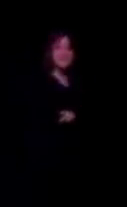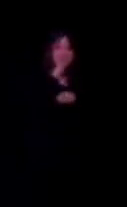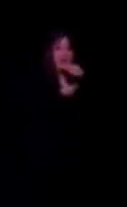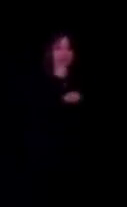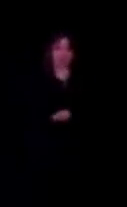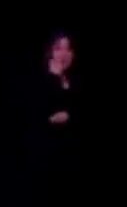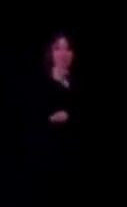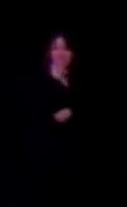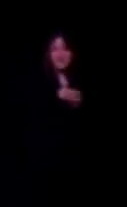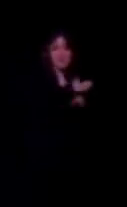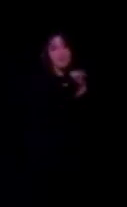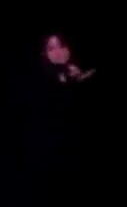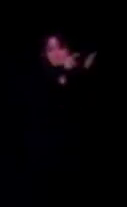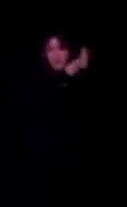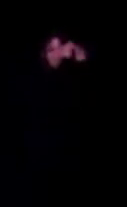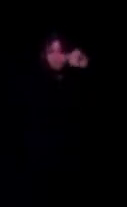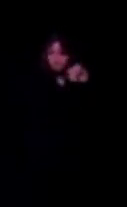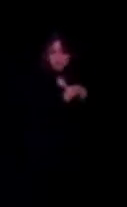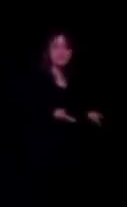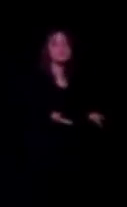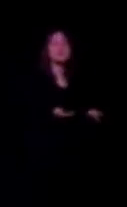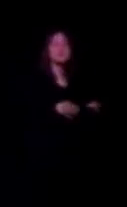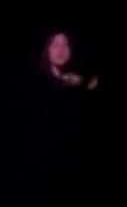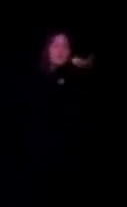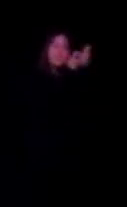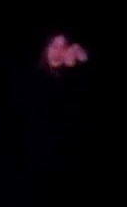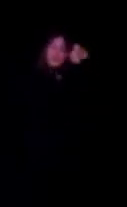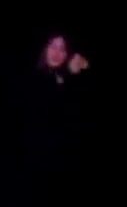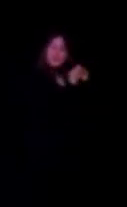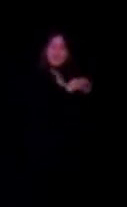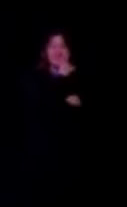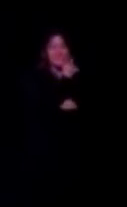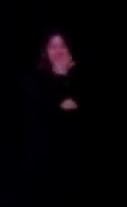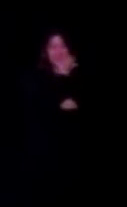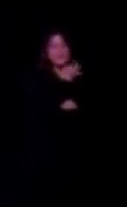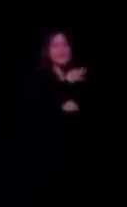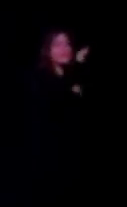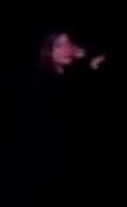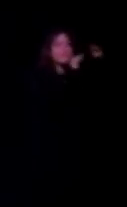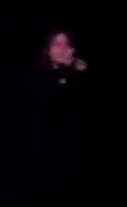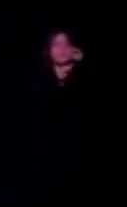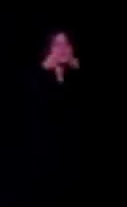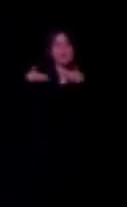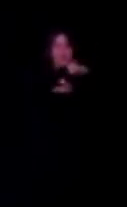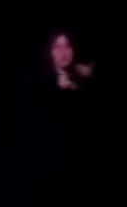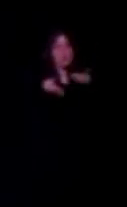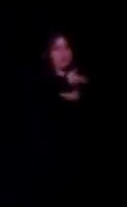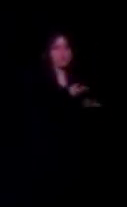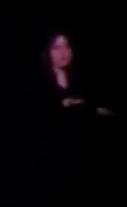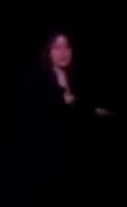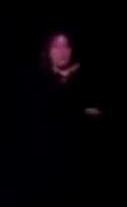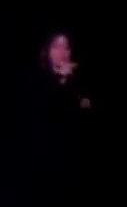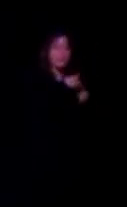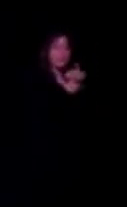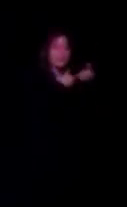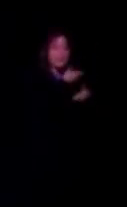no solo para tener un plan que ese plan debe ser colaborativo en este proceso colaboraron muchas personas